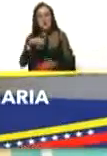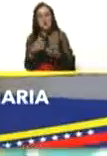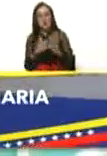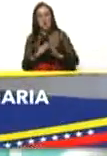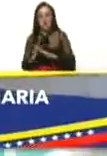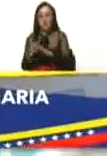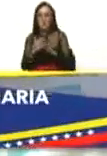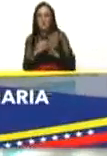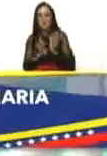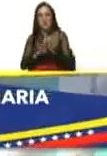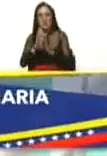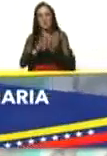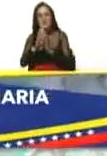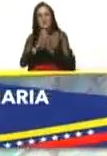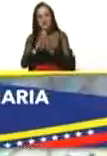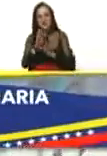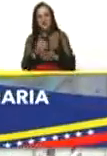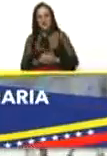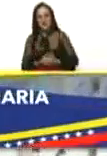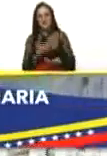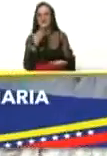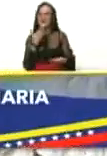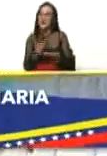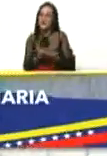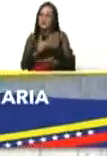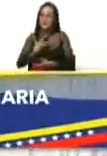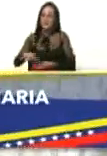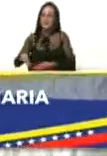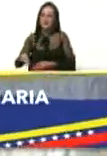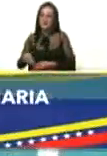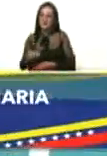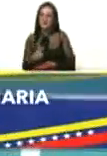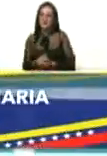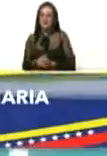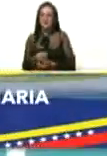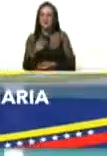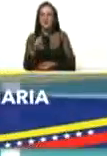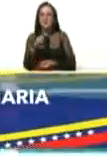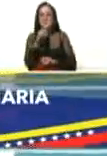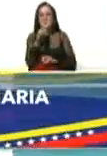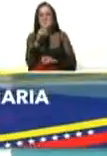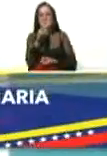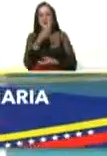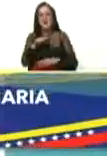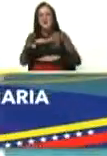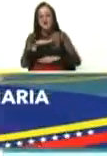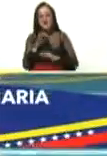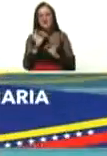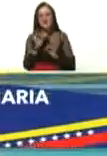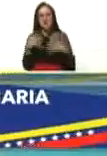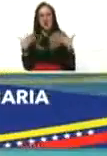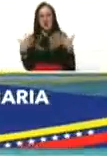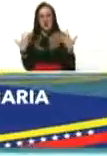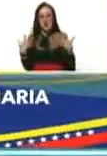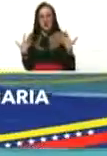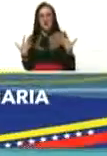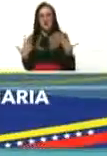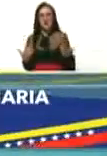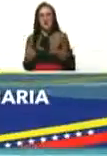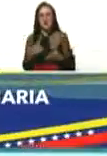comunidad avanzando, presidente. Gracias, presidente, por ese beneficio, por esa alegría que va a tener